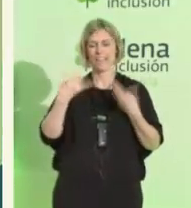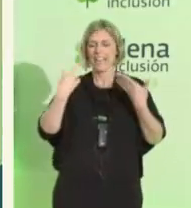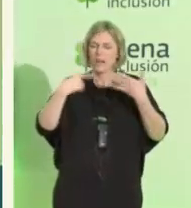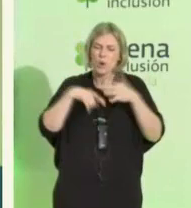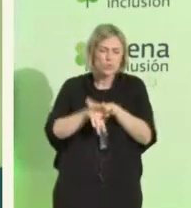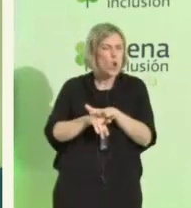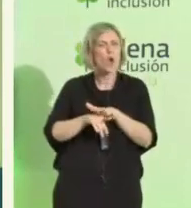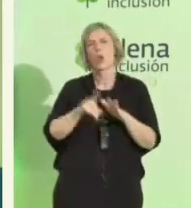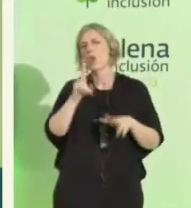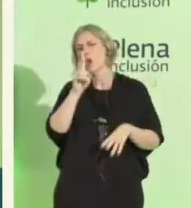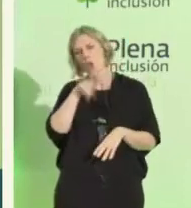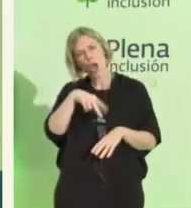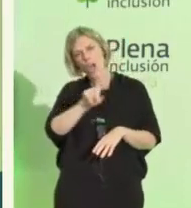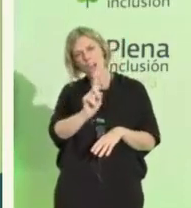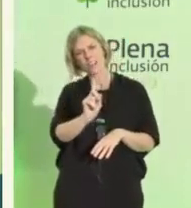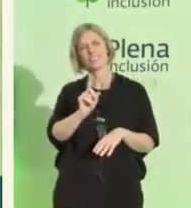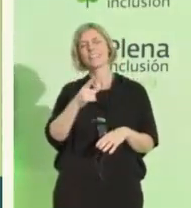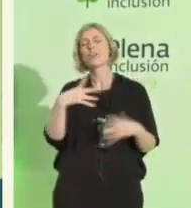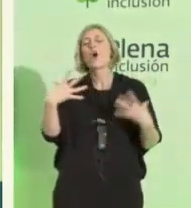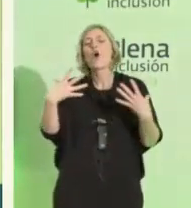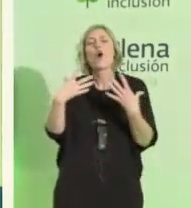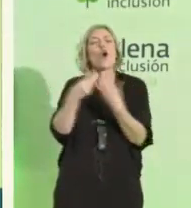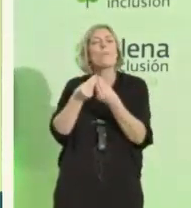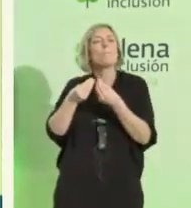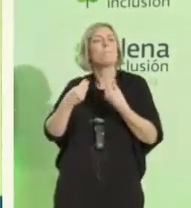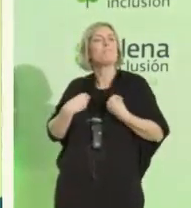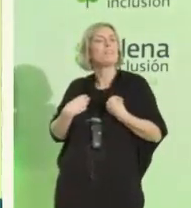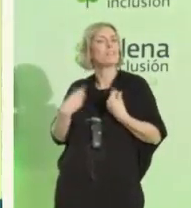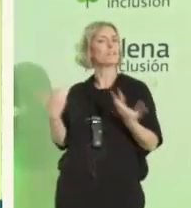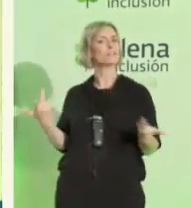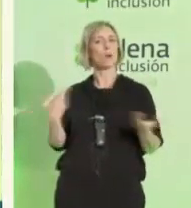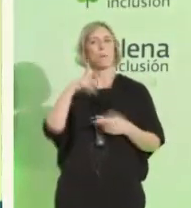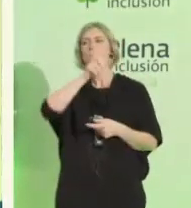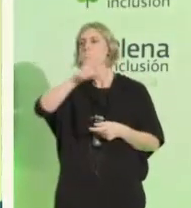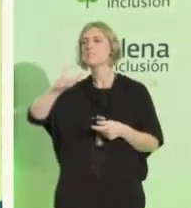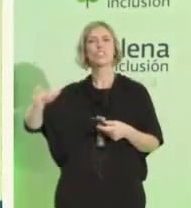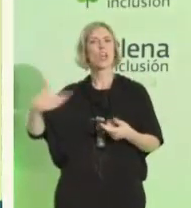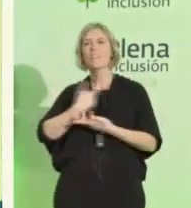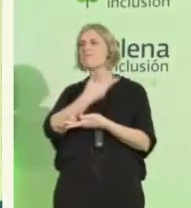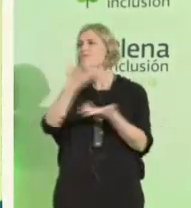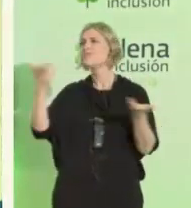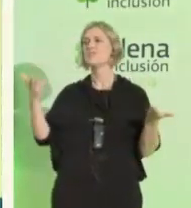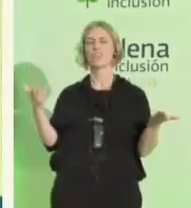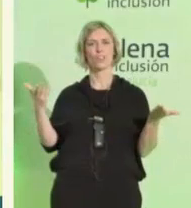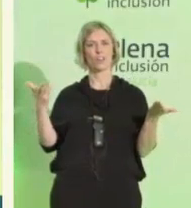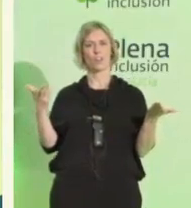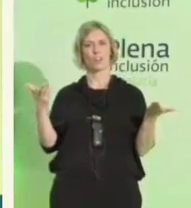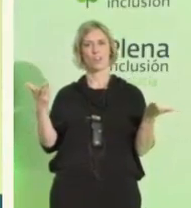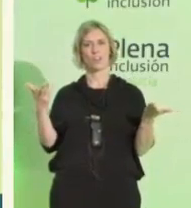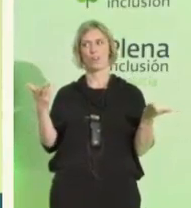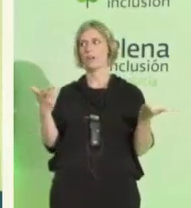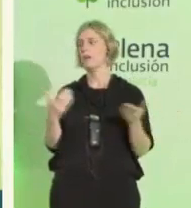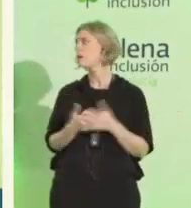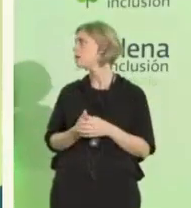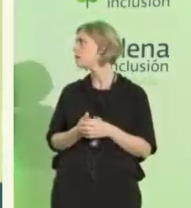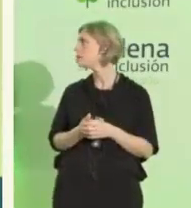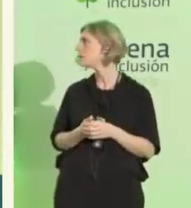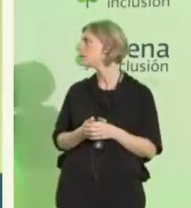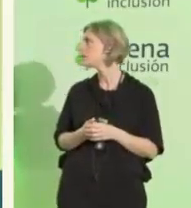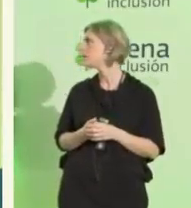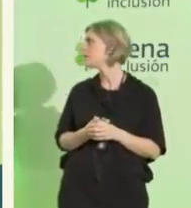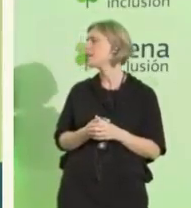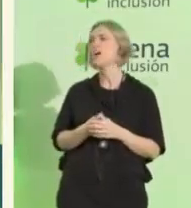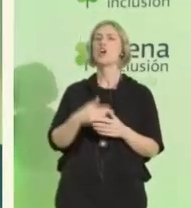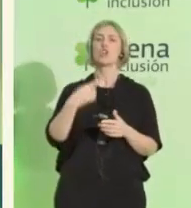convivió con vivir con todo pero yo no voy a cantar porque